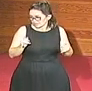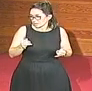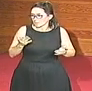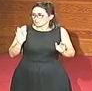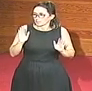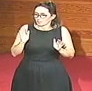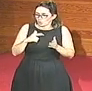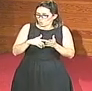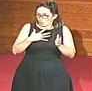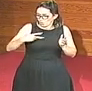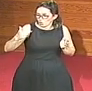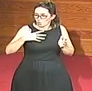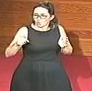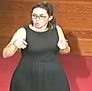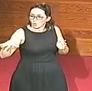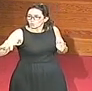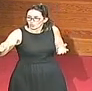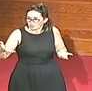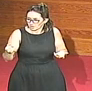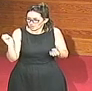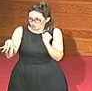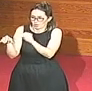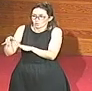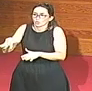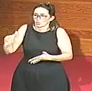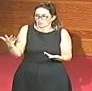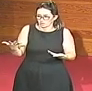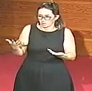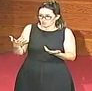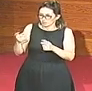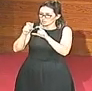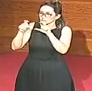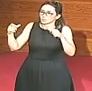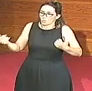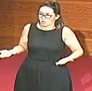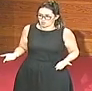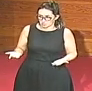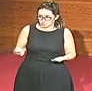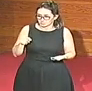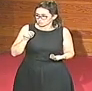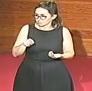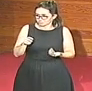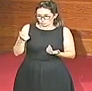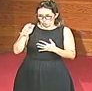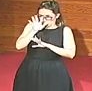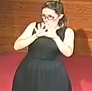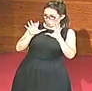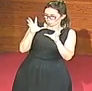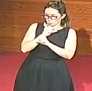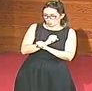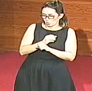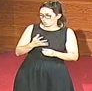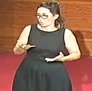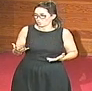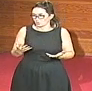¿dónde están? ¿Dónde están todos esos datos? ¿En servidores? ¿Dónde? Bueno, pues todo esto es que no está claro. No